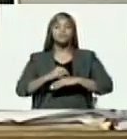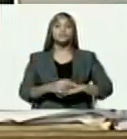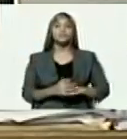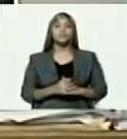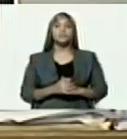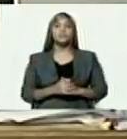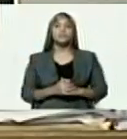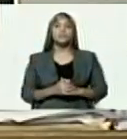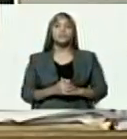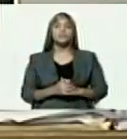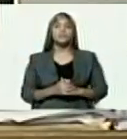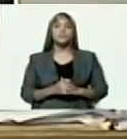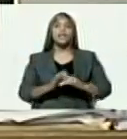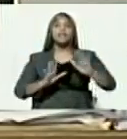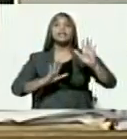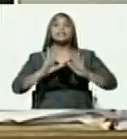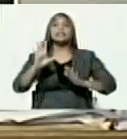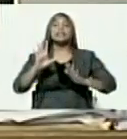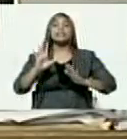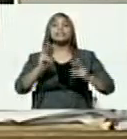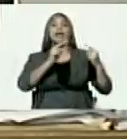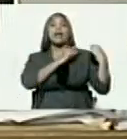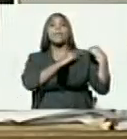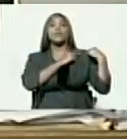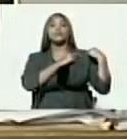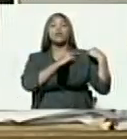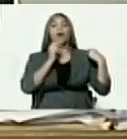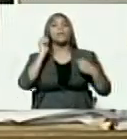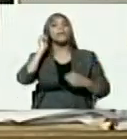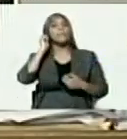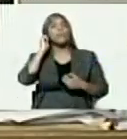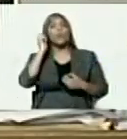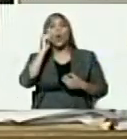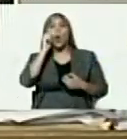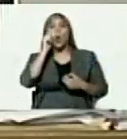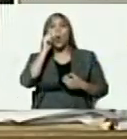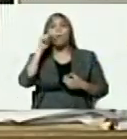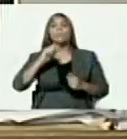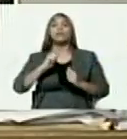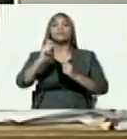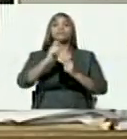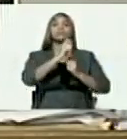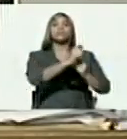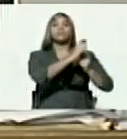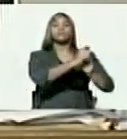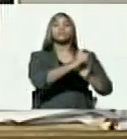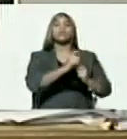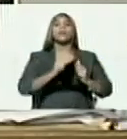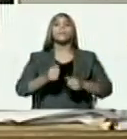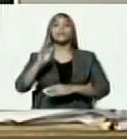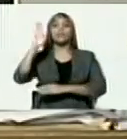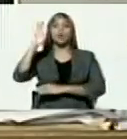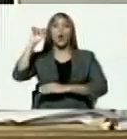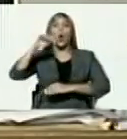sesiones a los 15 rectores principales y suplentes designados el día de hoy para ser juramentados hoy